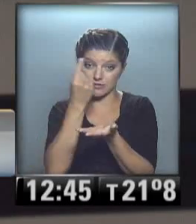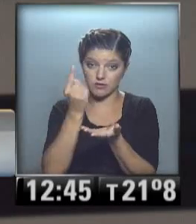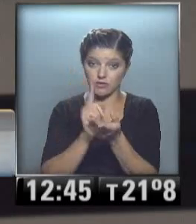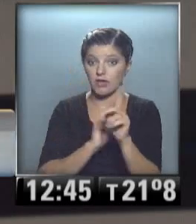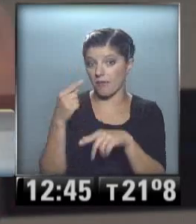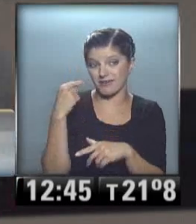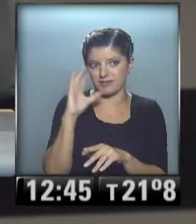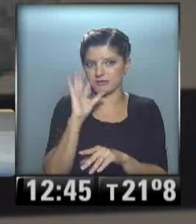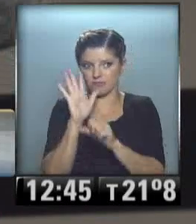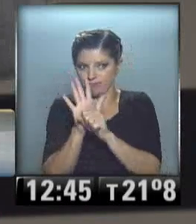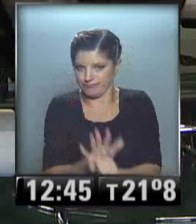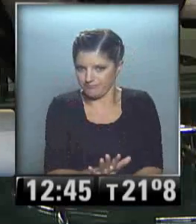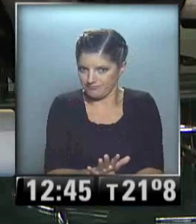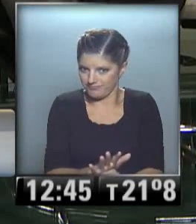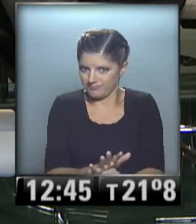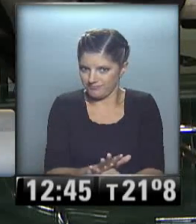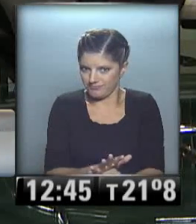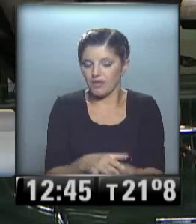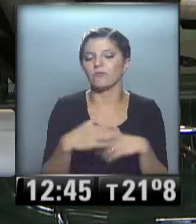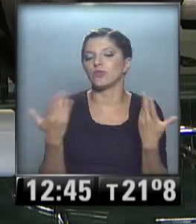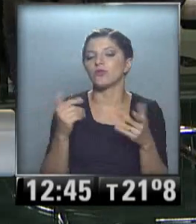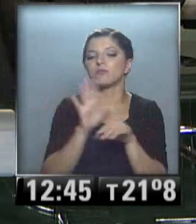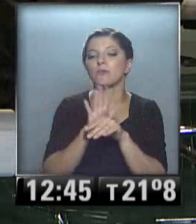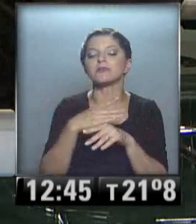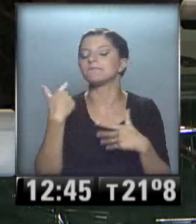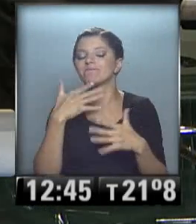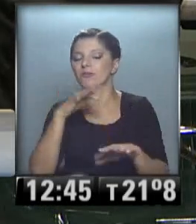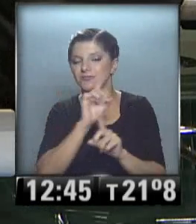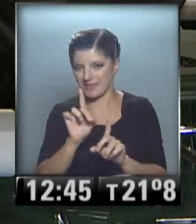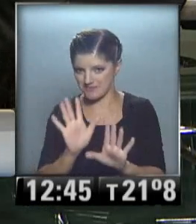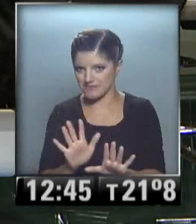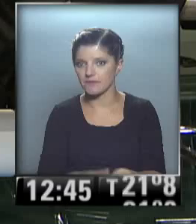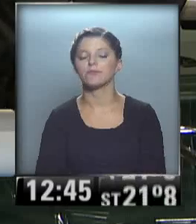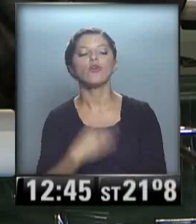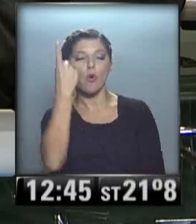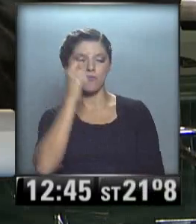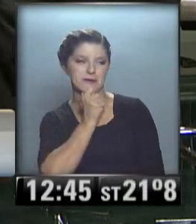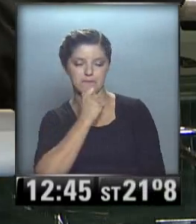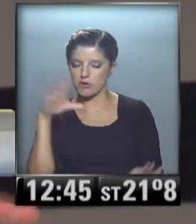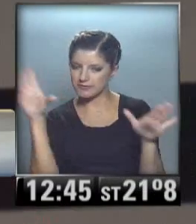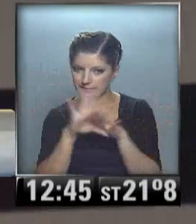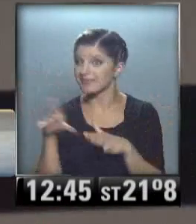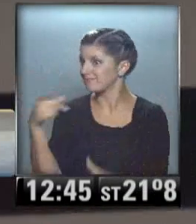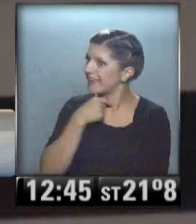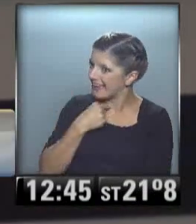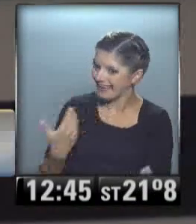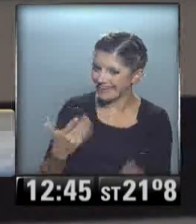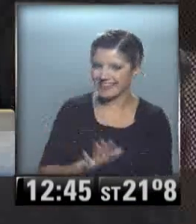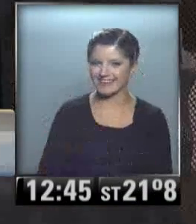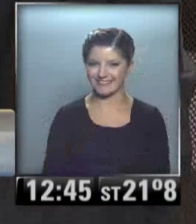la luz, que entonces queda como ahí en el aire de cómo funciona, ¿no? Yo te doy un ejemplo concreto. Dale, es lo que quería. Como